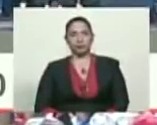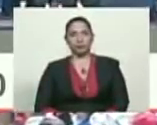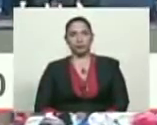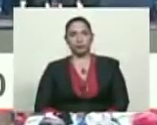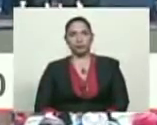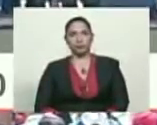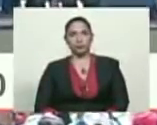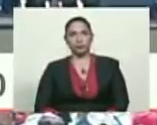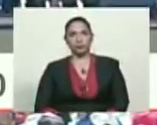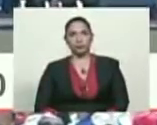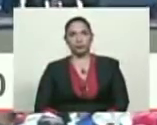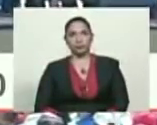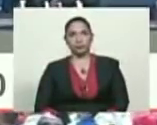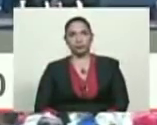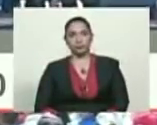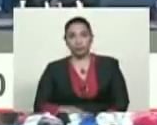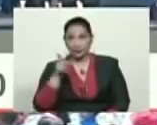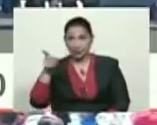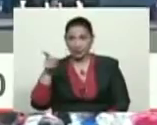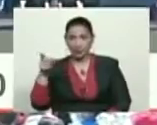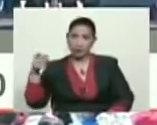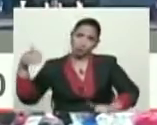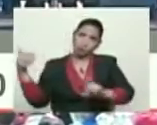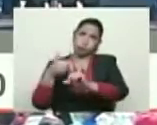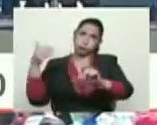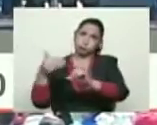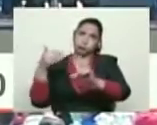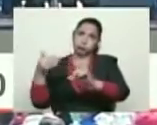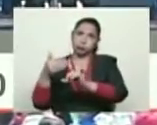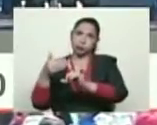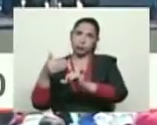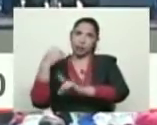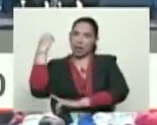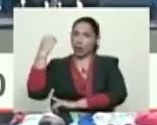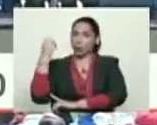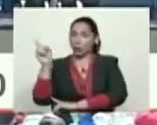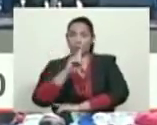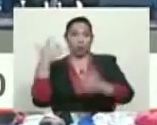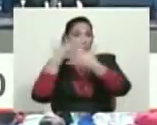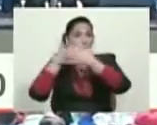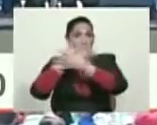No, no, pero los que están agresivos son los europeos, no confundamos.